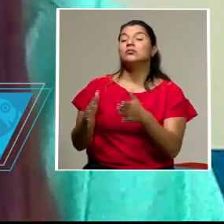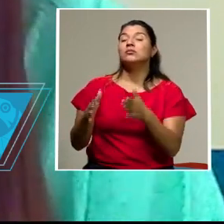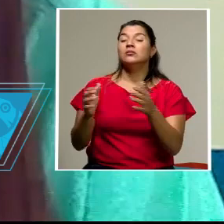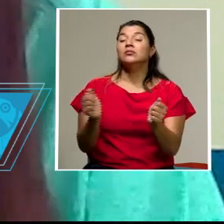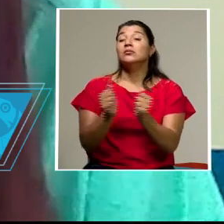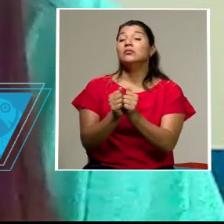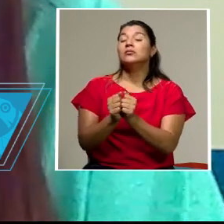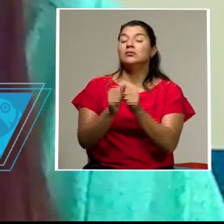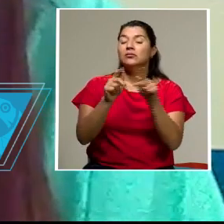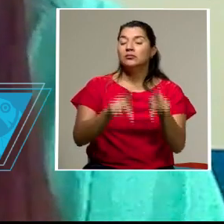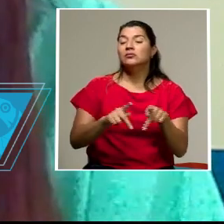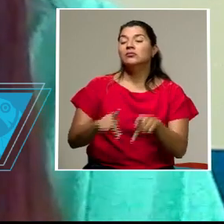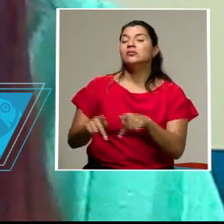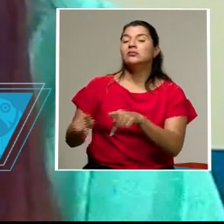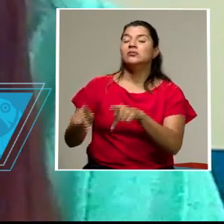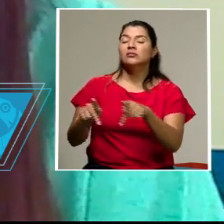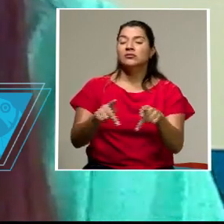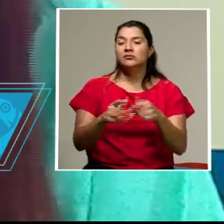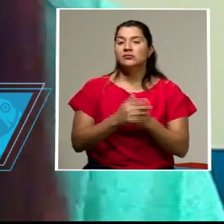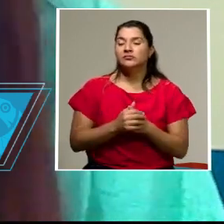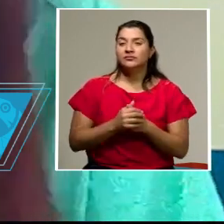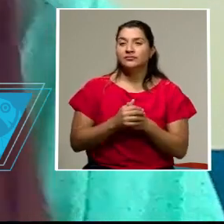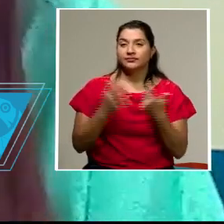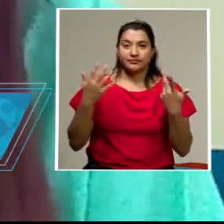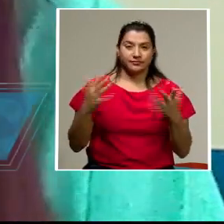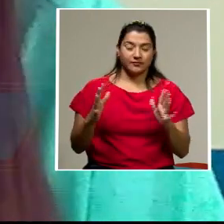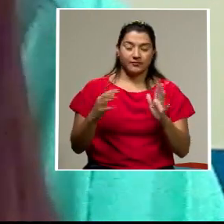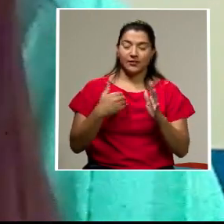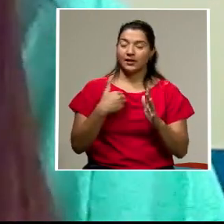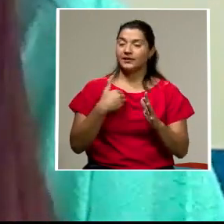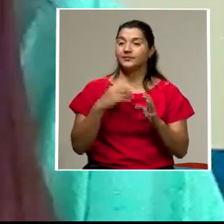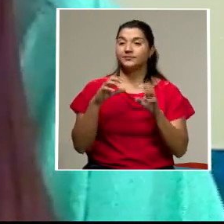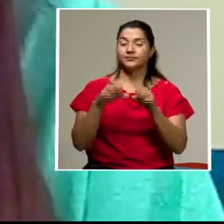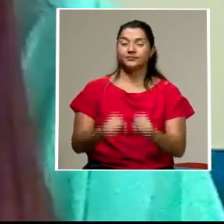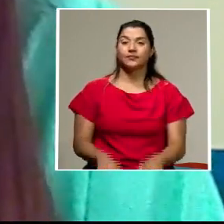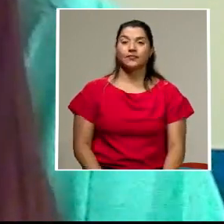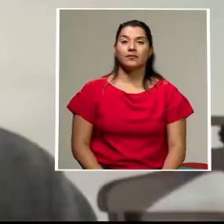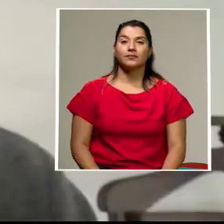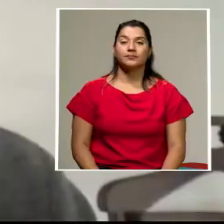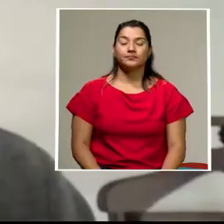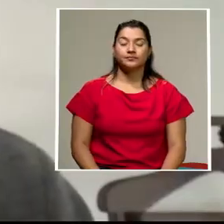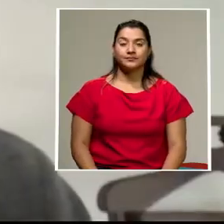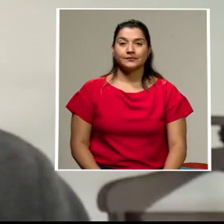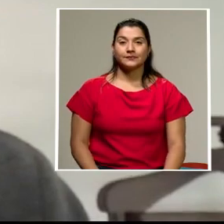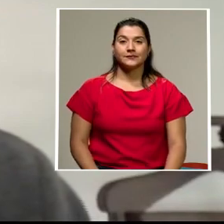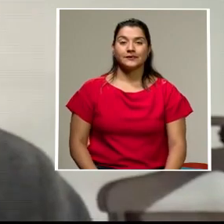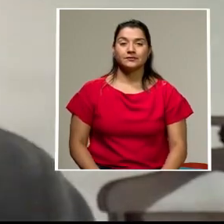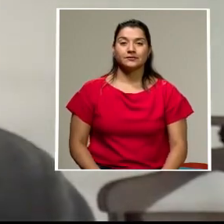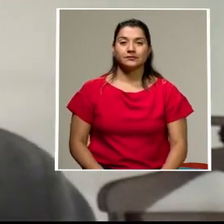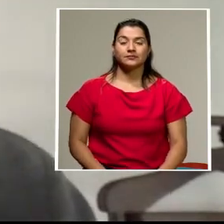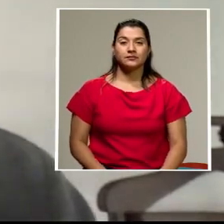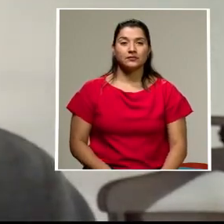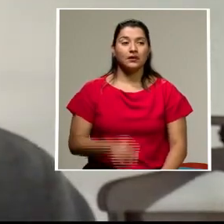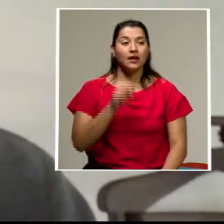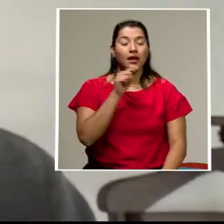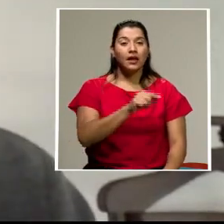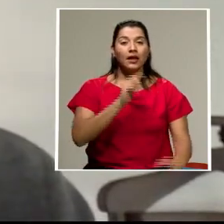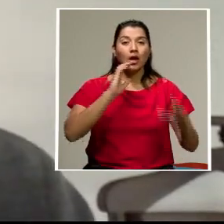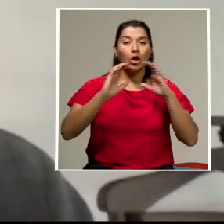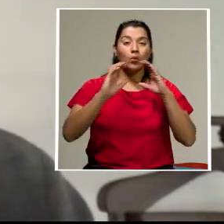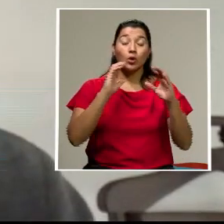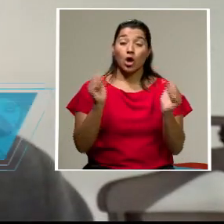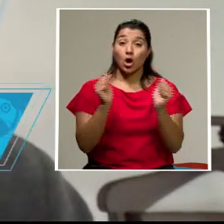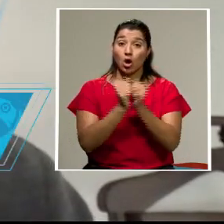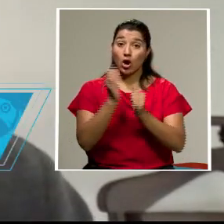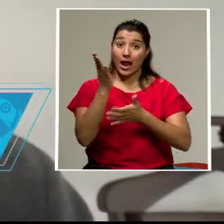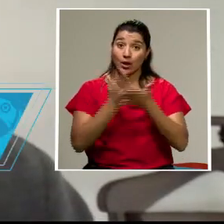las personas que ya habían presentado esta solicitud. Que él se haya comunicado con algún miembro